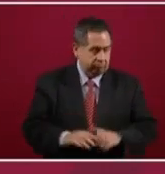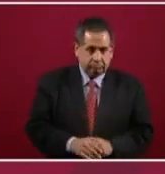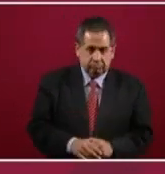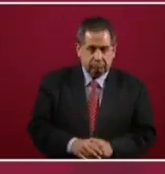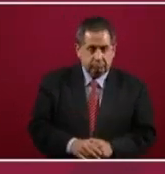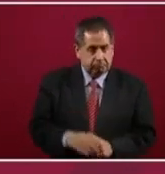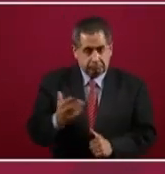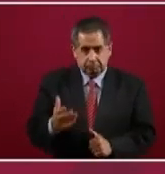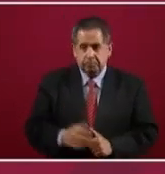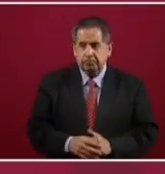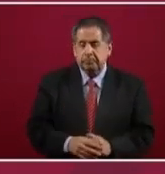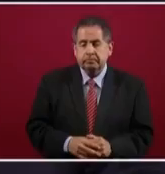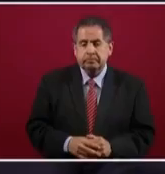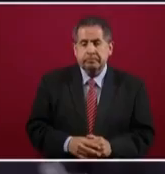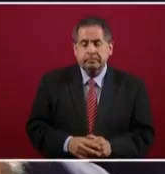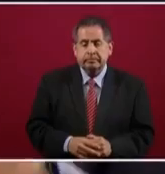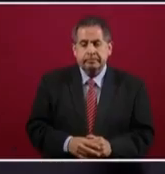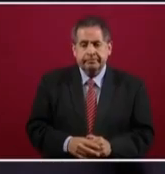Y